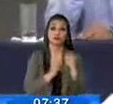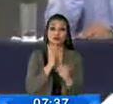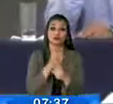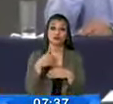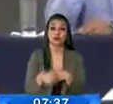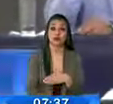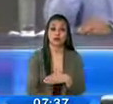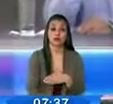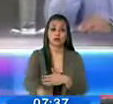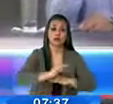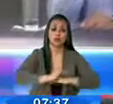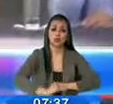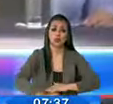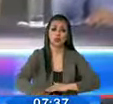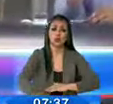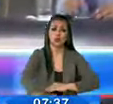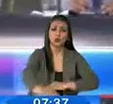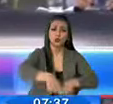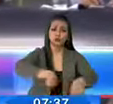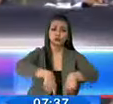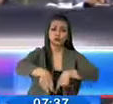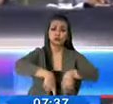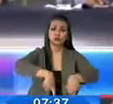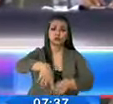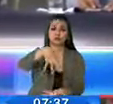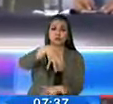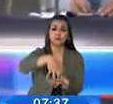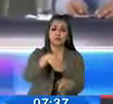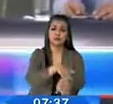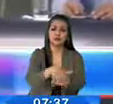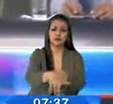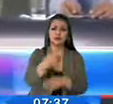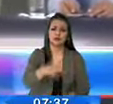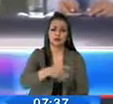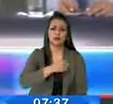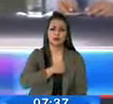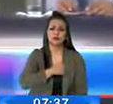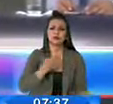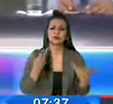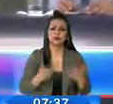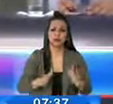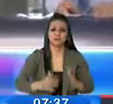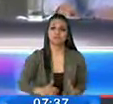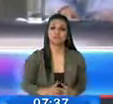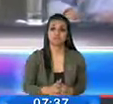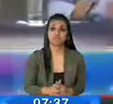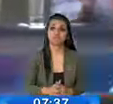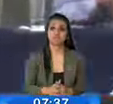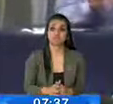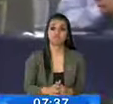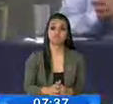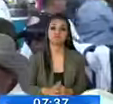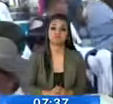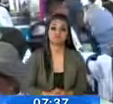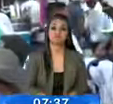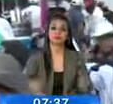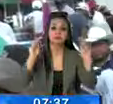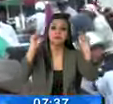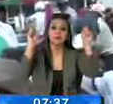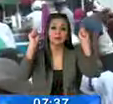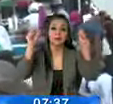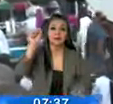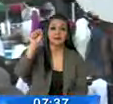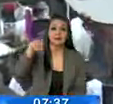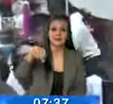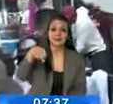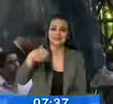los hermanos queridos de los ríos tendrán su cabecera. La campaña a favor del sí también fue